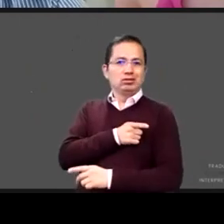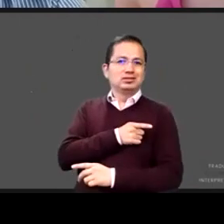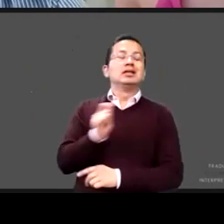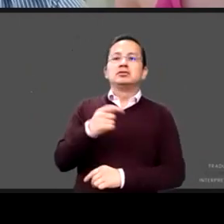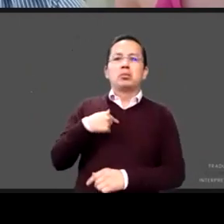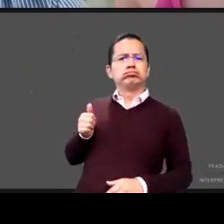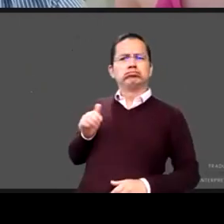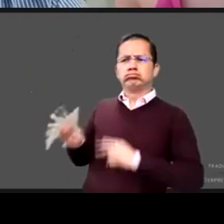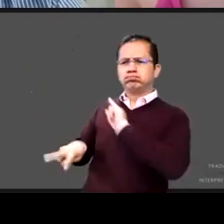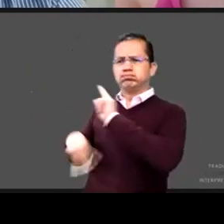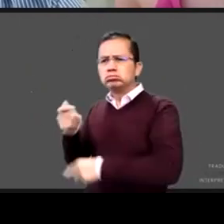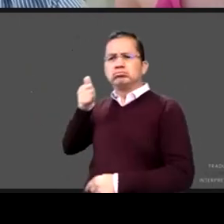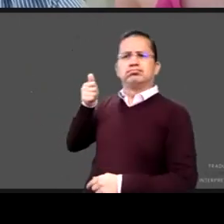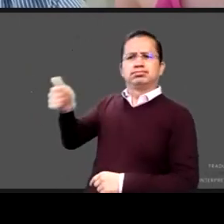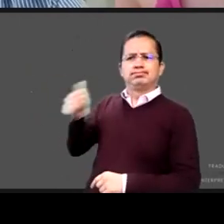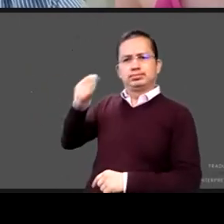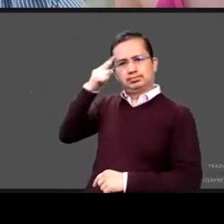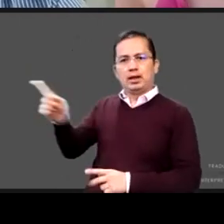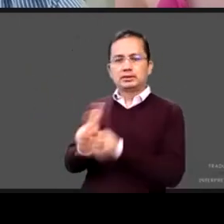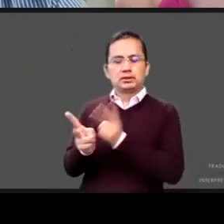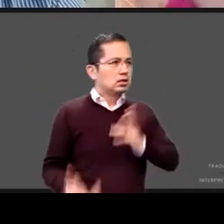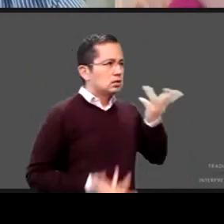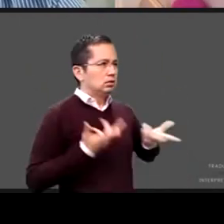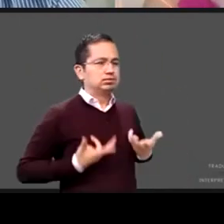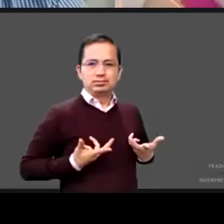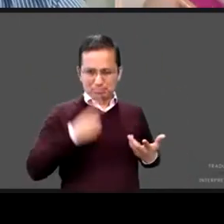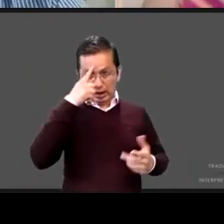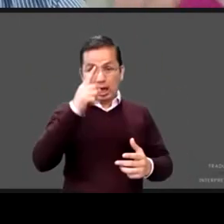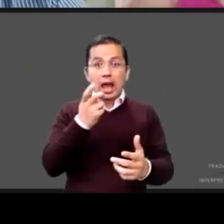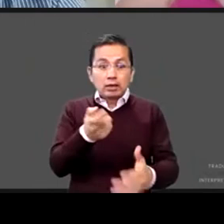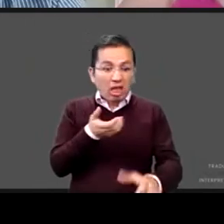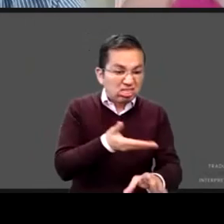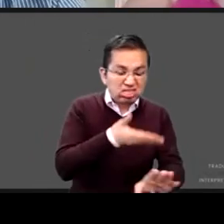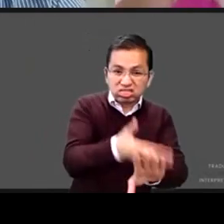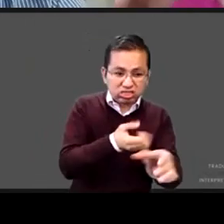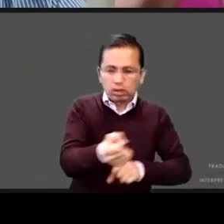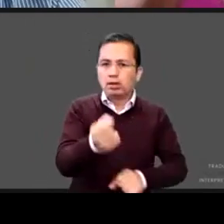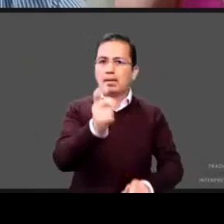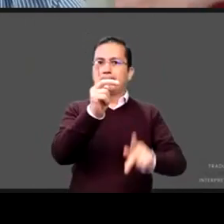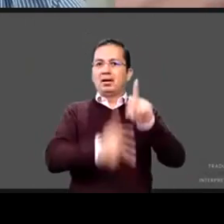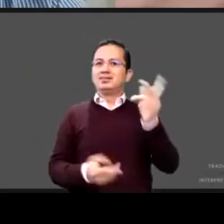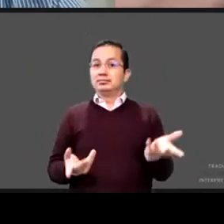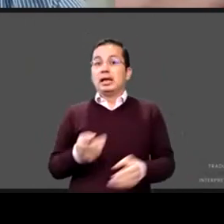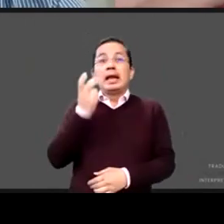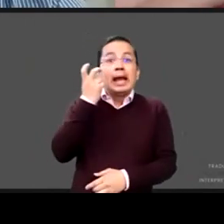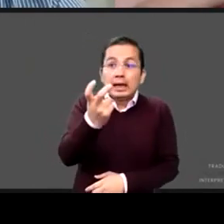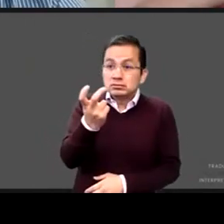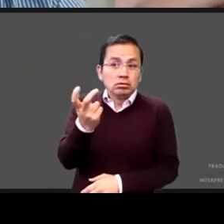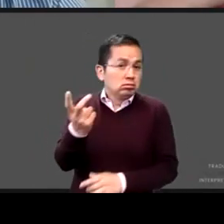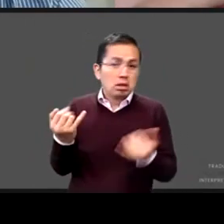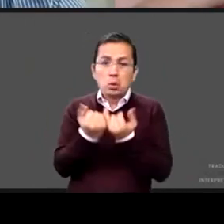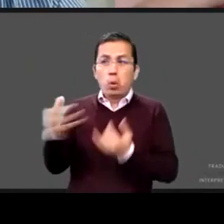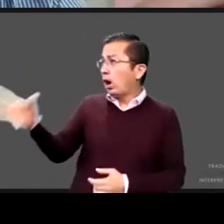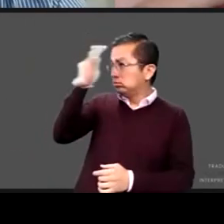violencia. Este tipo de campañas fueron muy exitosas, podrían implementarse aquí y donde la sociedad pues tiene mucho que